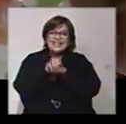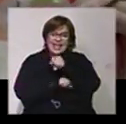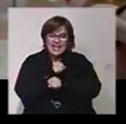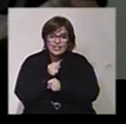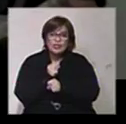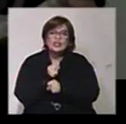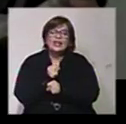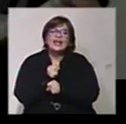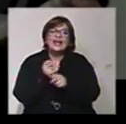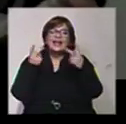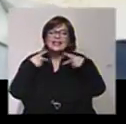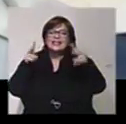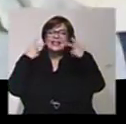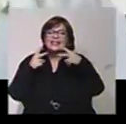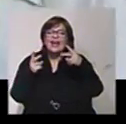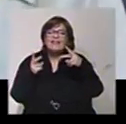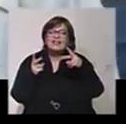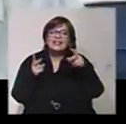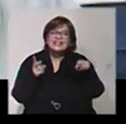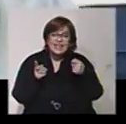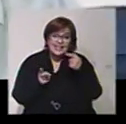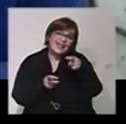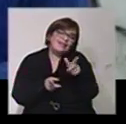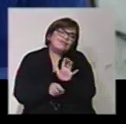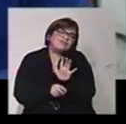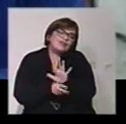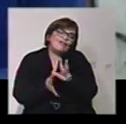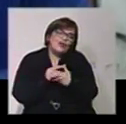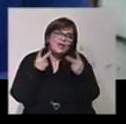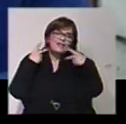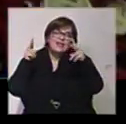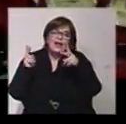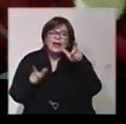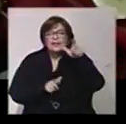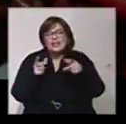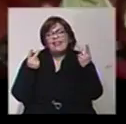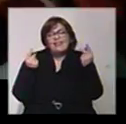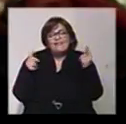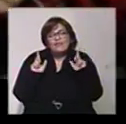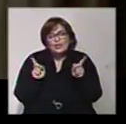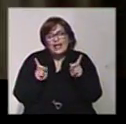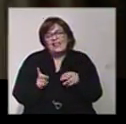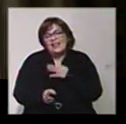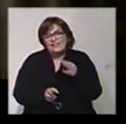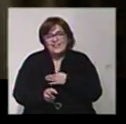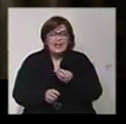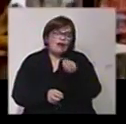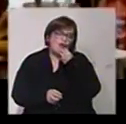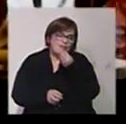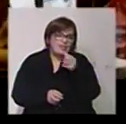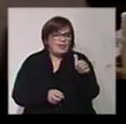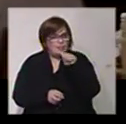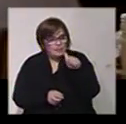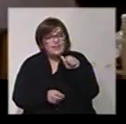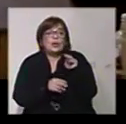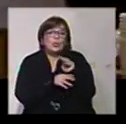¿no? Él era esos bon vivant. Creo es que un hedonista manera... también, una persona que, exacto, le gustaba mucho disfrutar. Y la comida, la bebida, sí, la cultura. Y